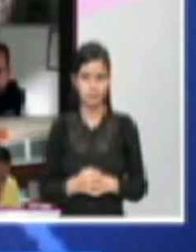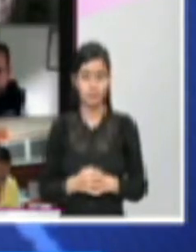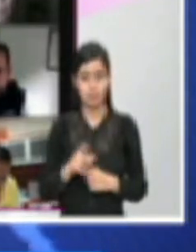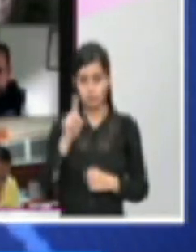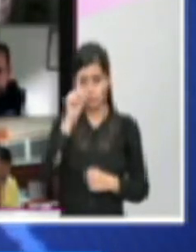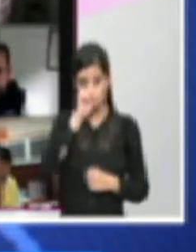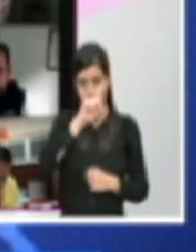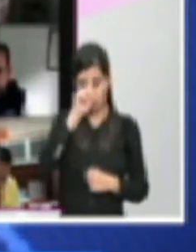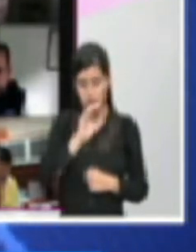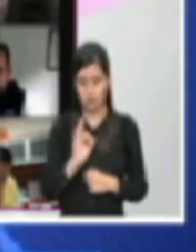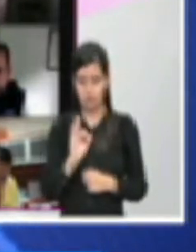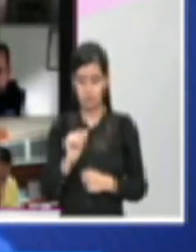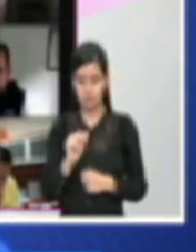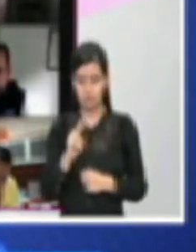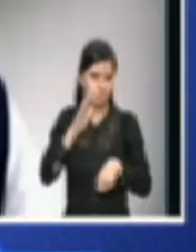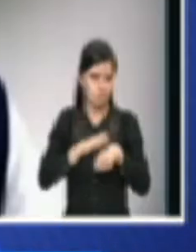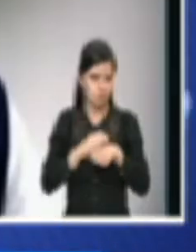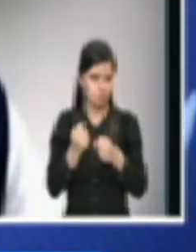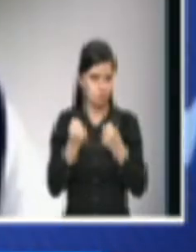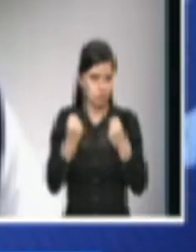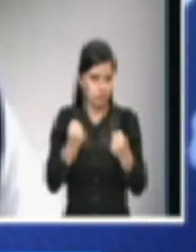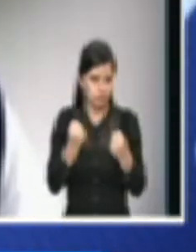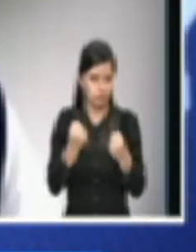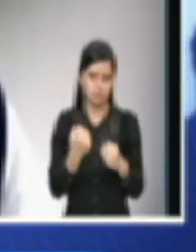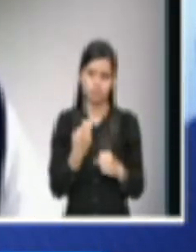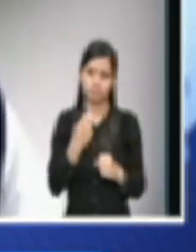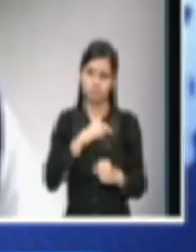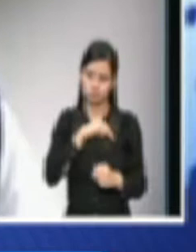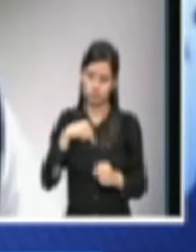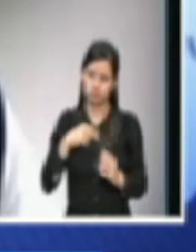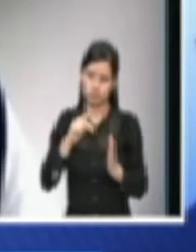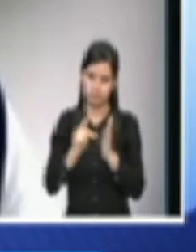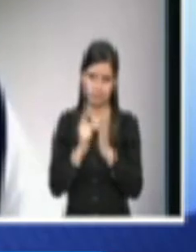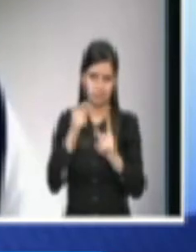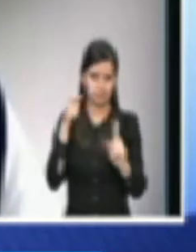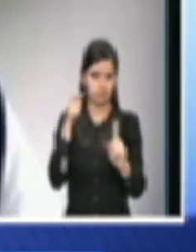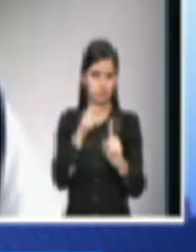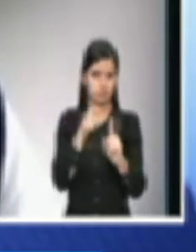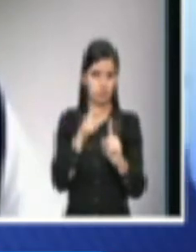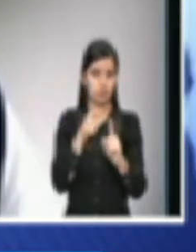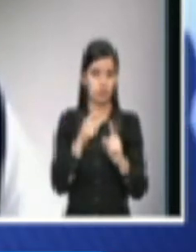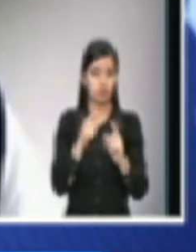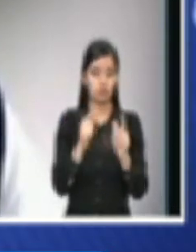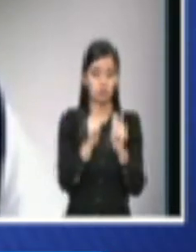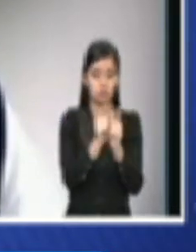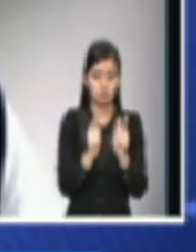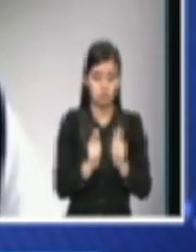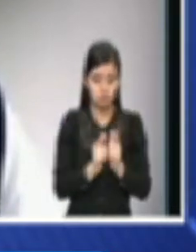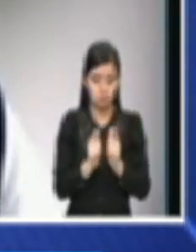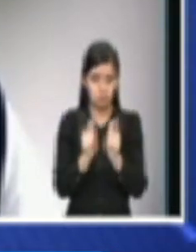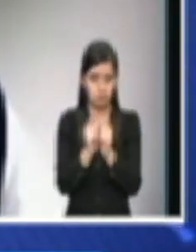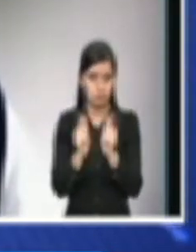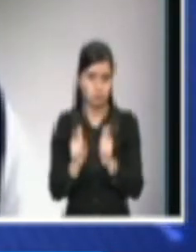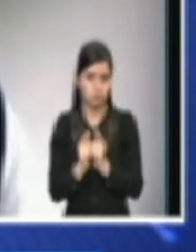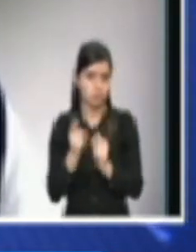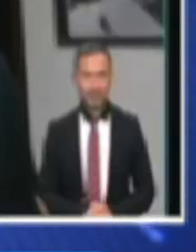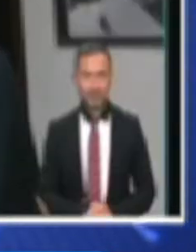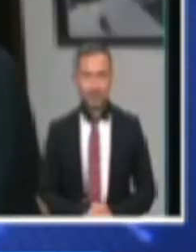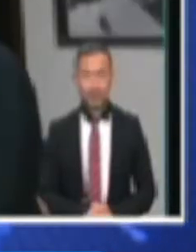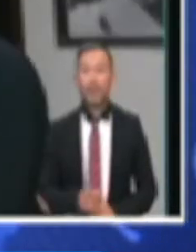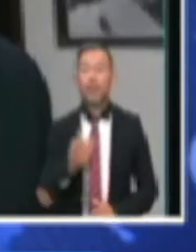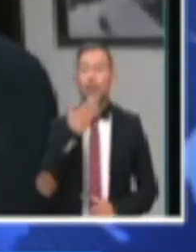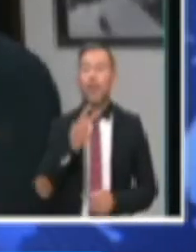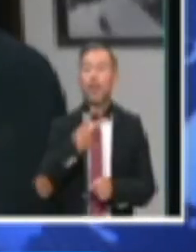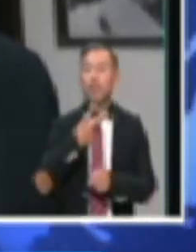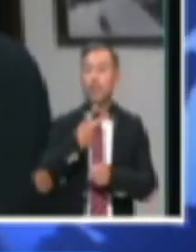el tribunal mismo reconoció que ambos puntos de vista son válidos y que por lo tanto es legal que un consejero